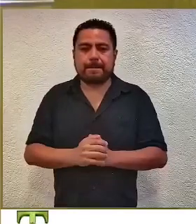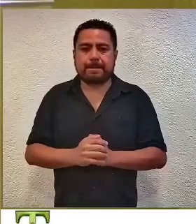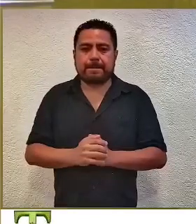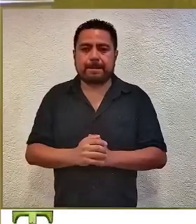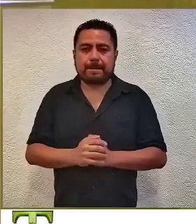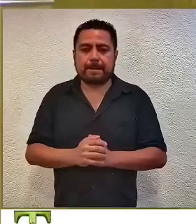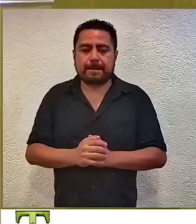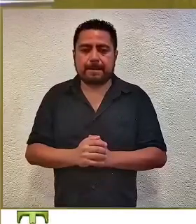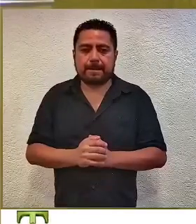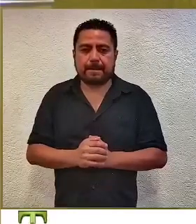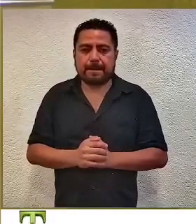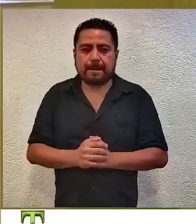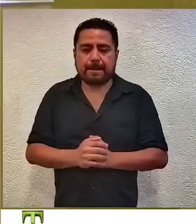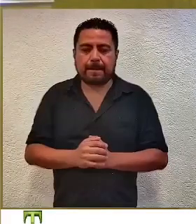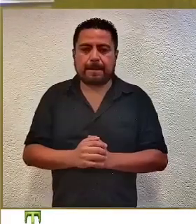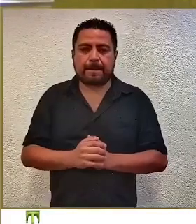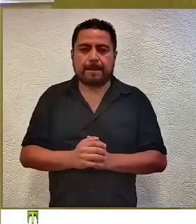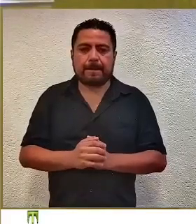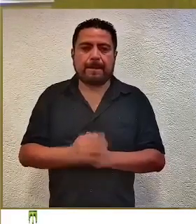En